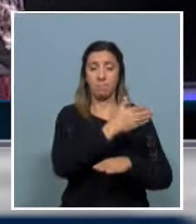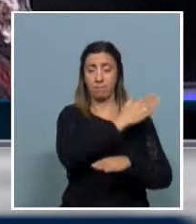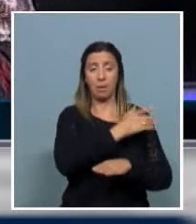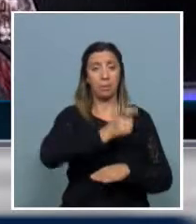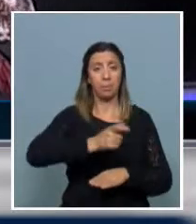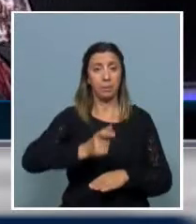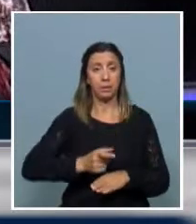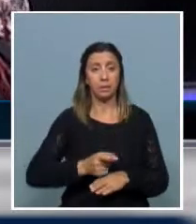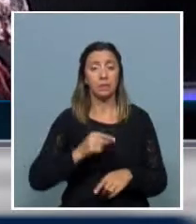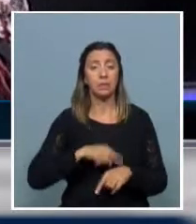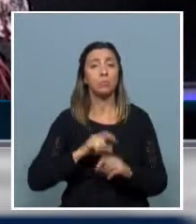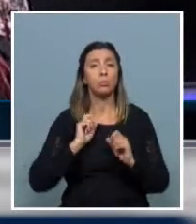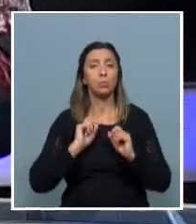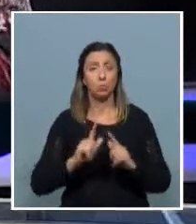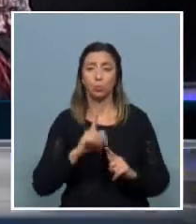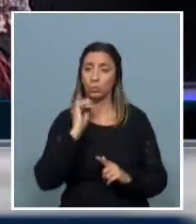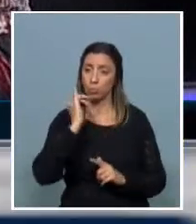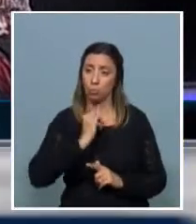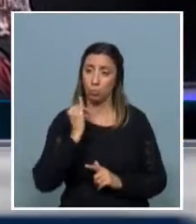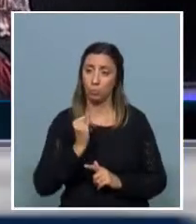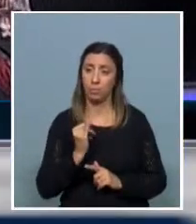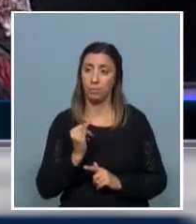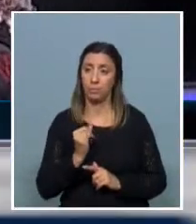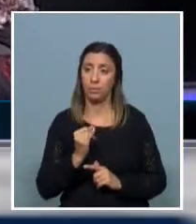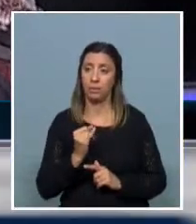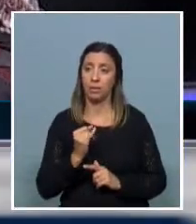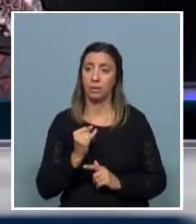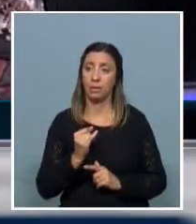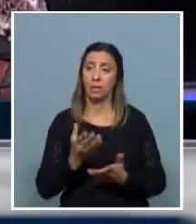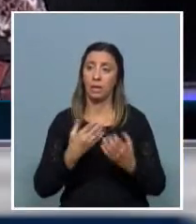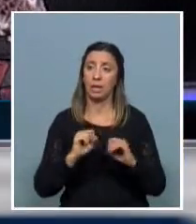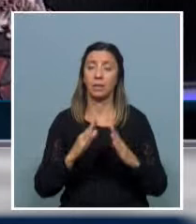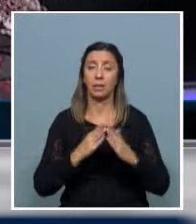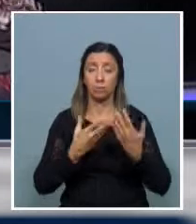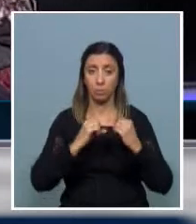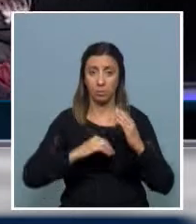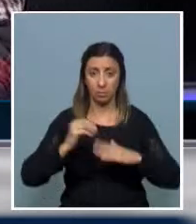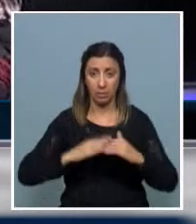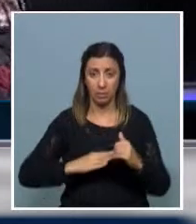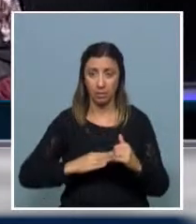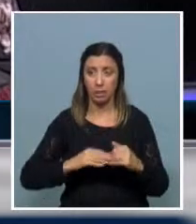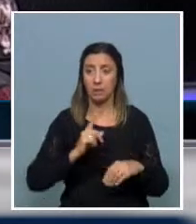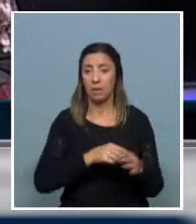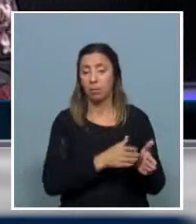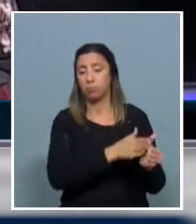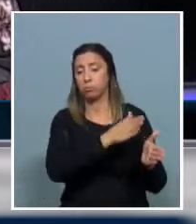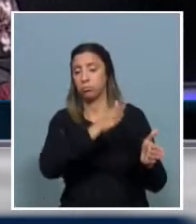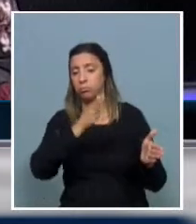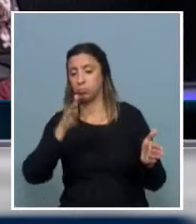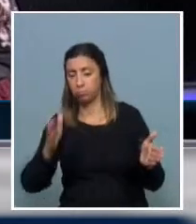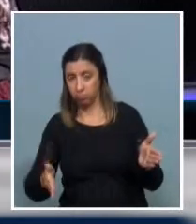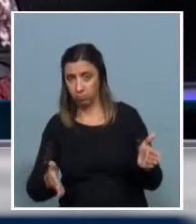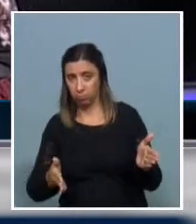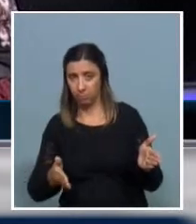está contando su tiempo, insisto, porque se los perjudicó antes de empezar a iniciar las casas. Entonces hay un lapso de tiempo